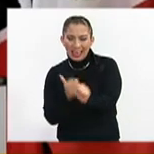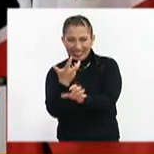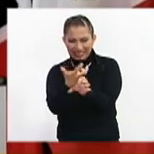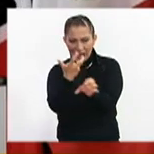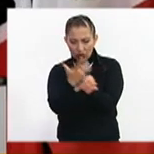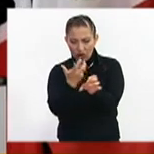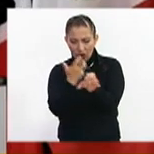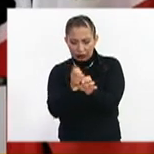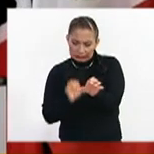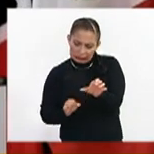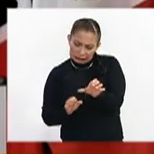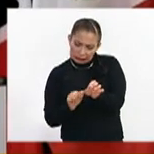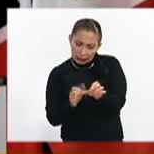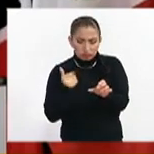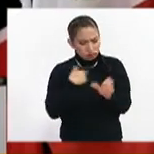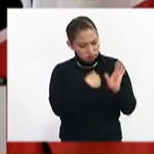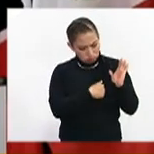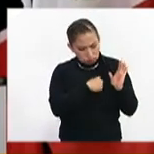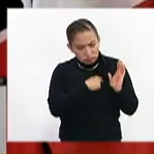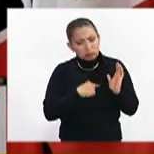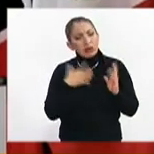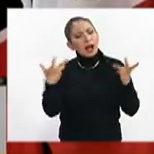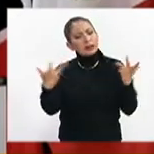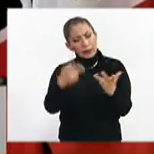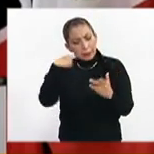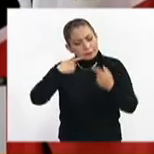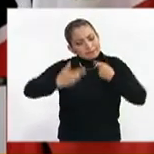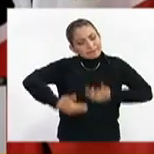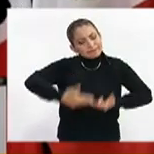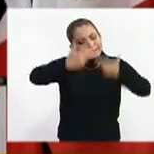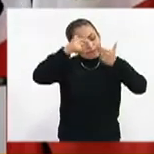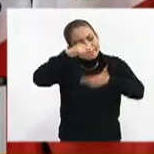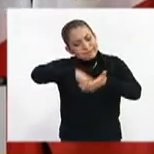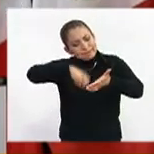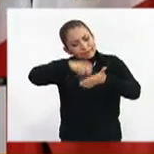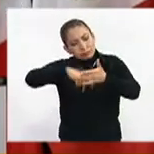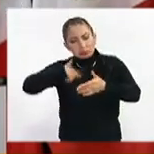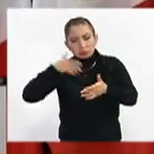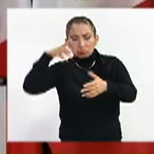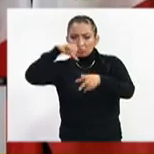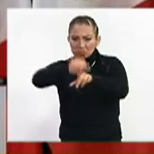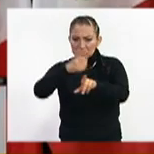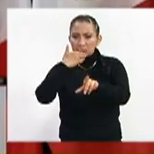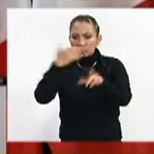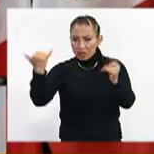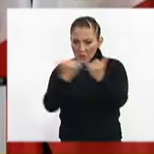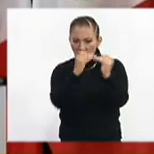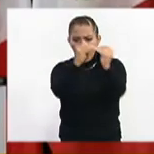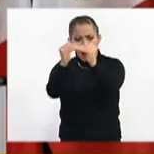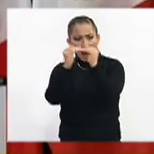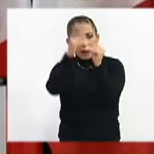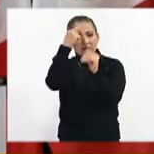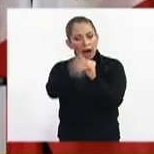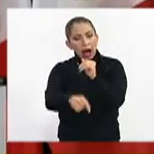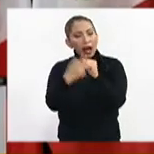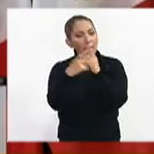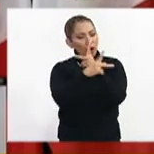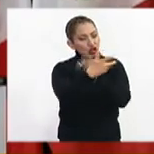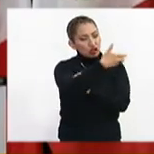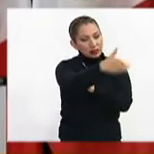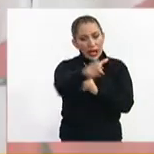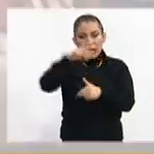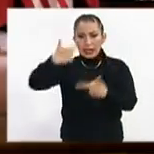estadounidense y por ello estamos comprometidos con la renegociación que conlleve a un acceso recíproco para productores